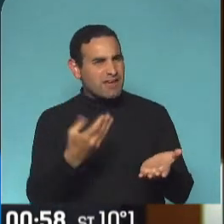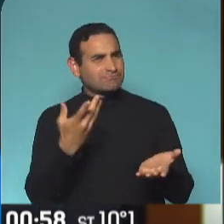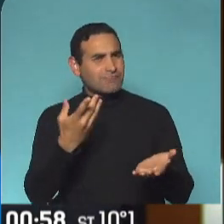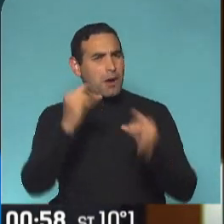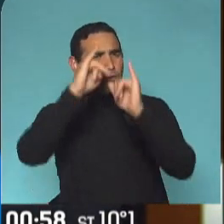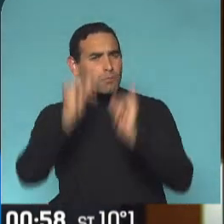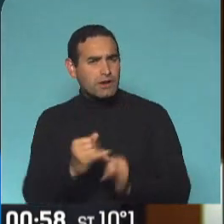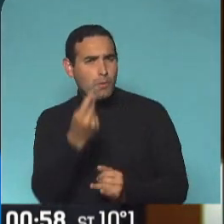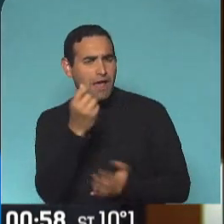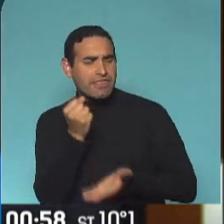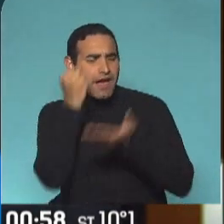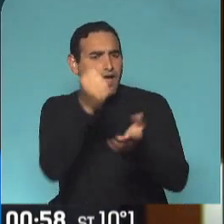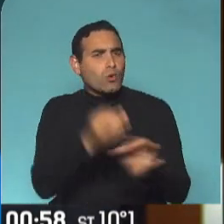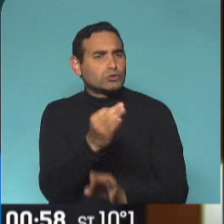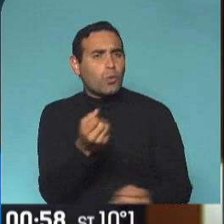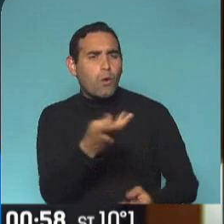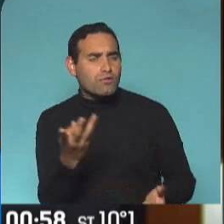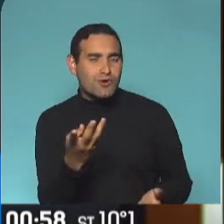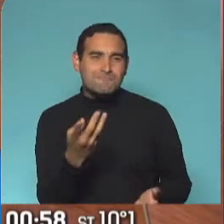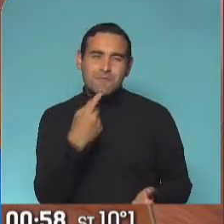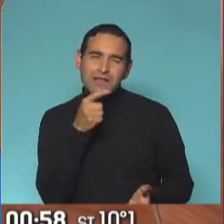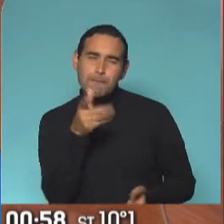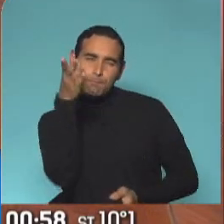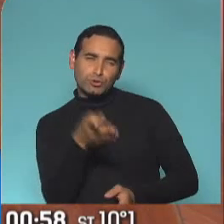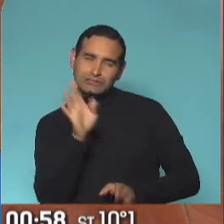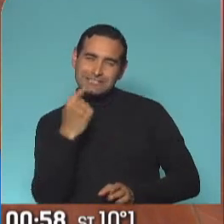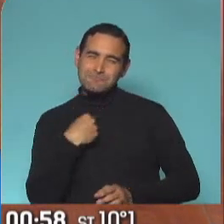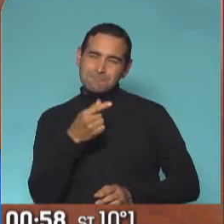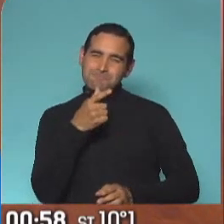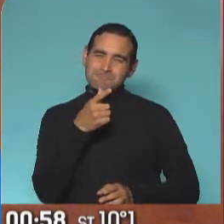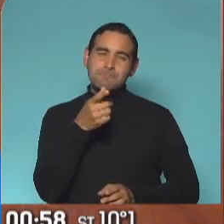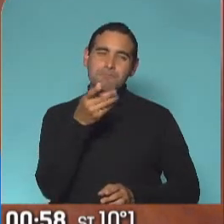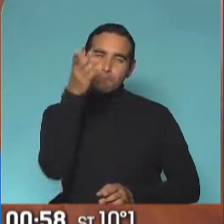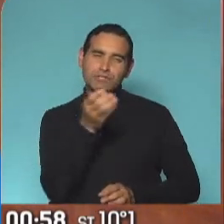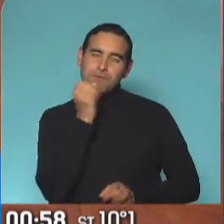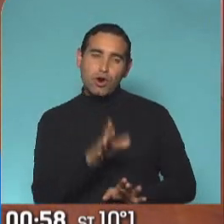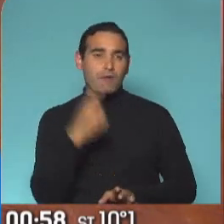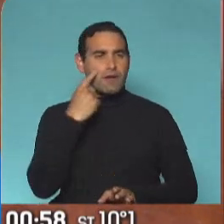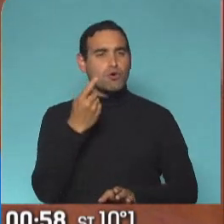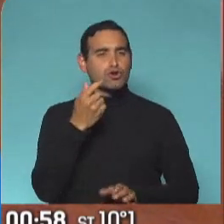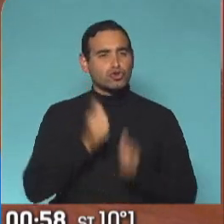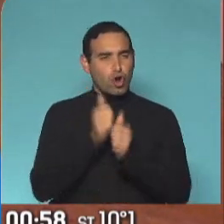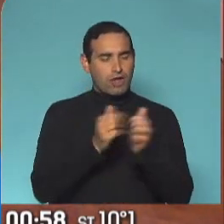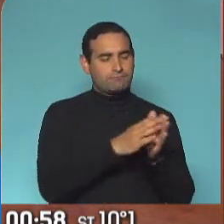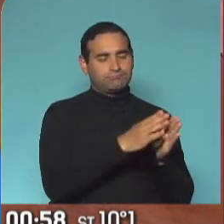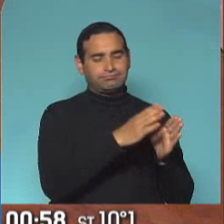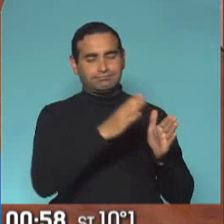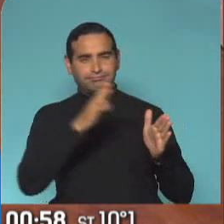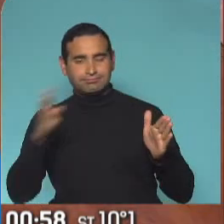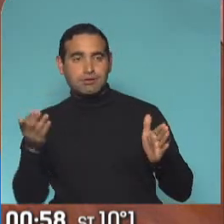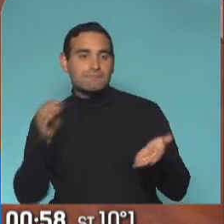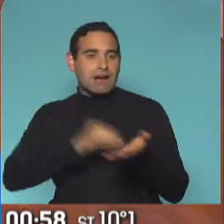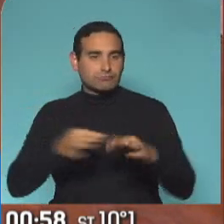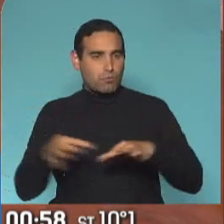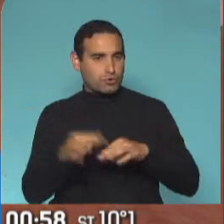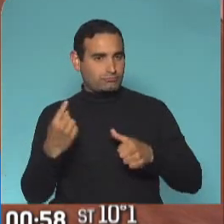a educación, yo trataría de sacar qué porcentaje. Lo que más es interesante es ver la evolución histórica y sobre todo los compromisos que se requieren